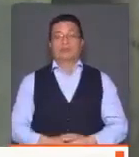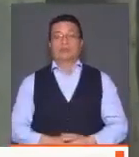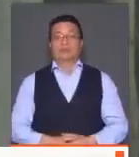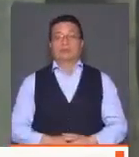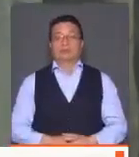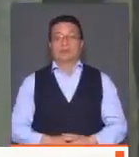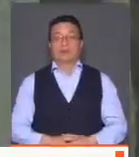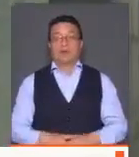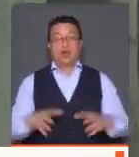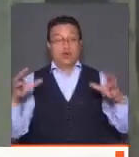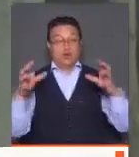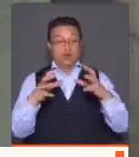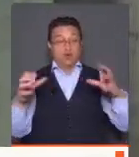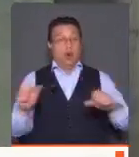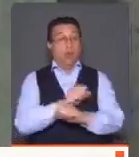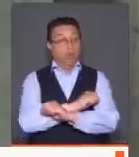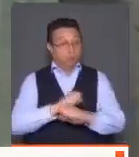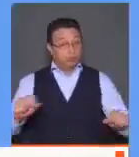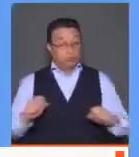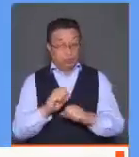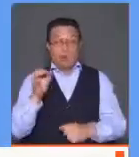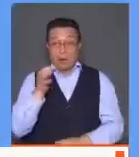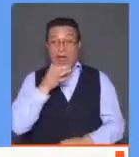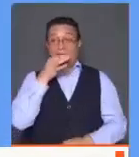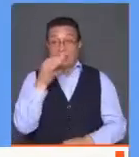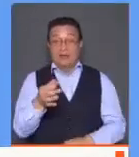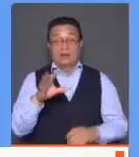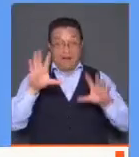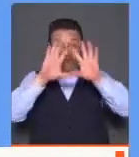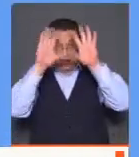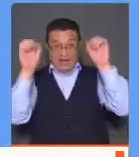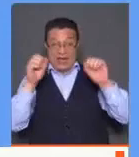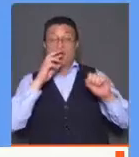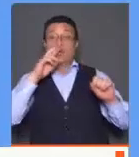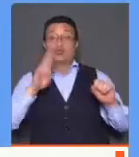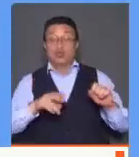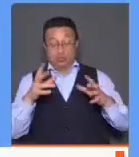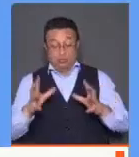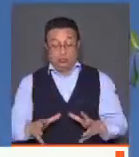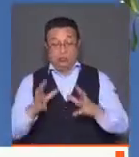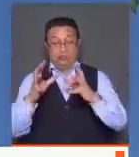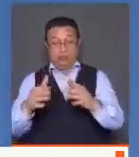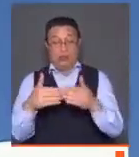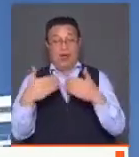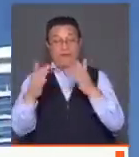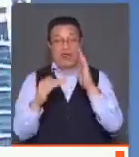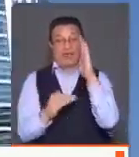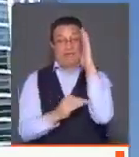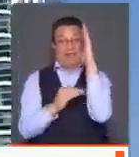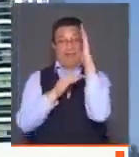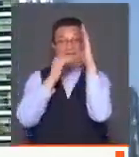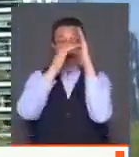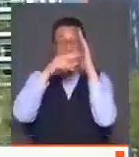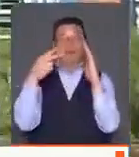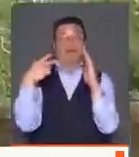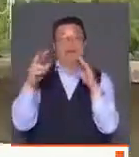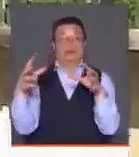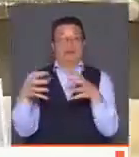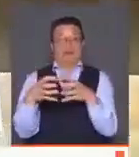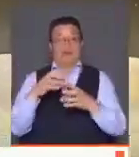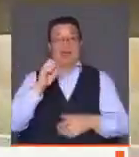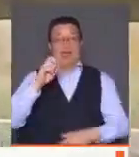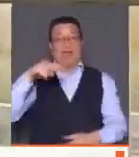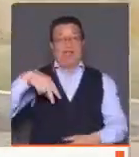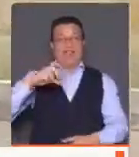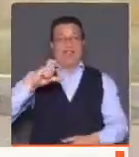de alto poder explosivo así calificaron desde la fiscalía sur El artefacto dejado en las afueras del edificio perteneciente al grupo Angelina en